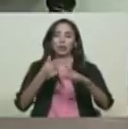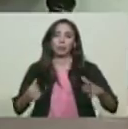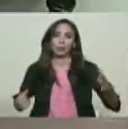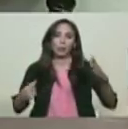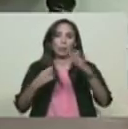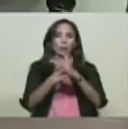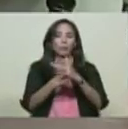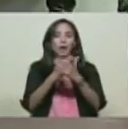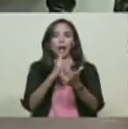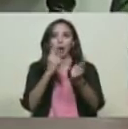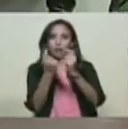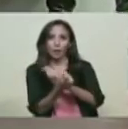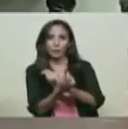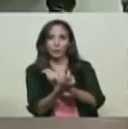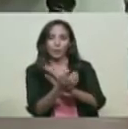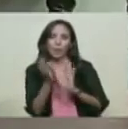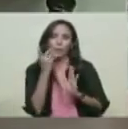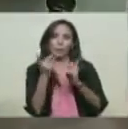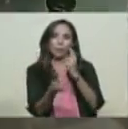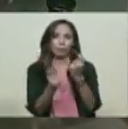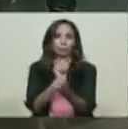revés.